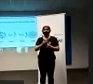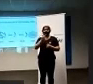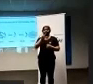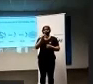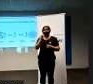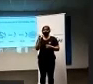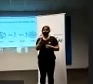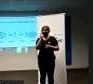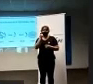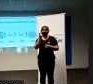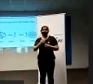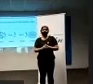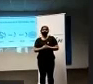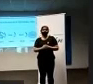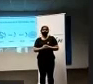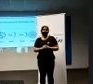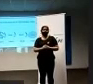3.840.623, segunda dosis a